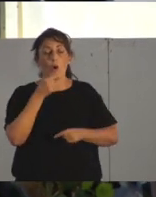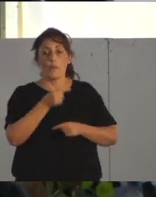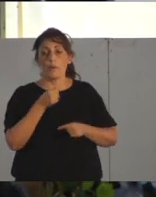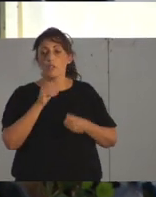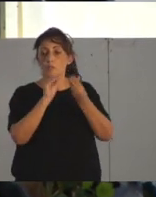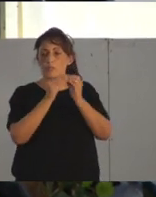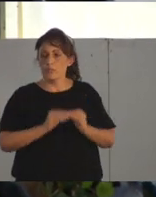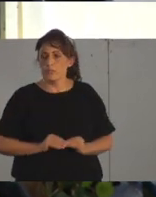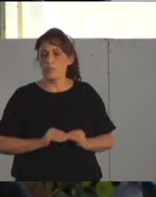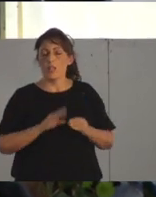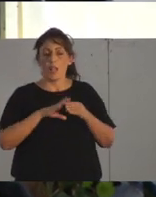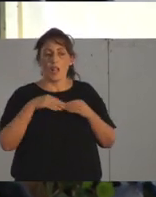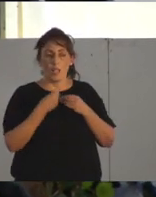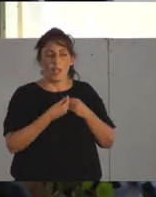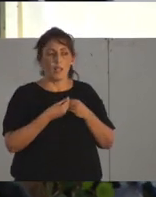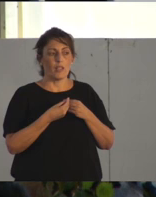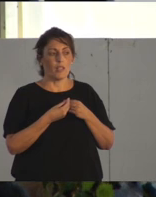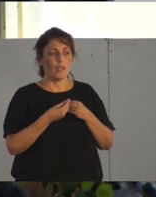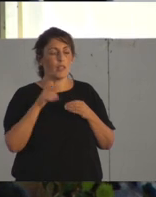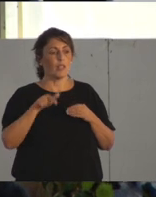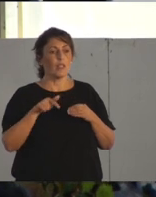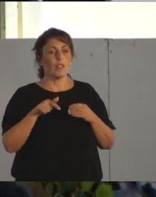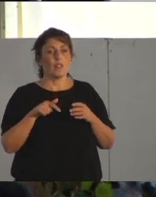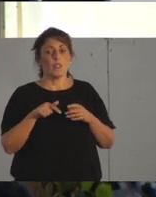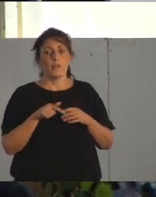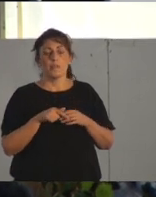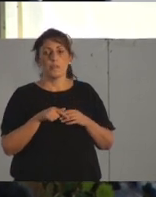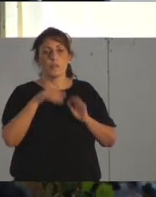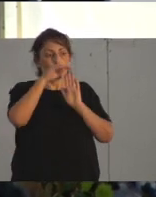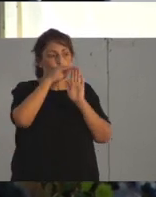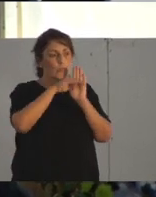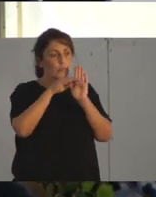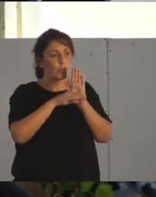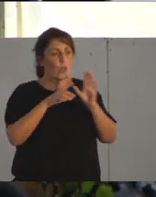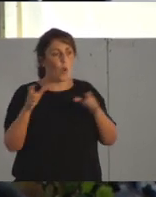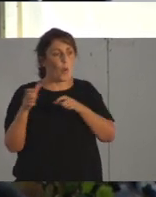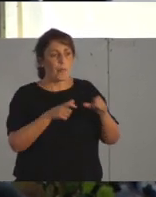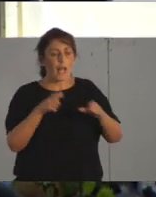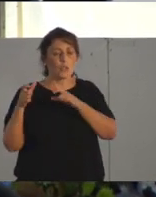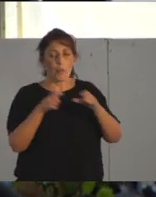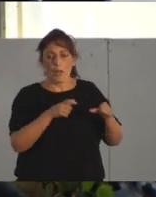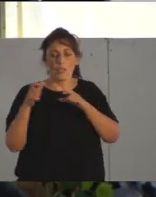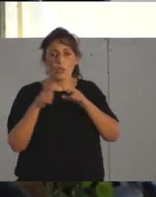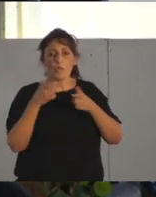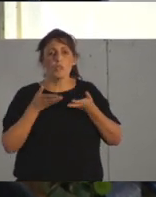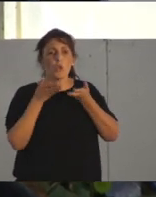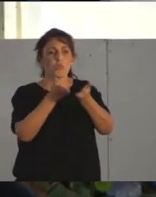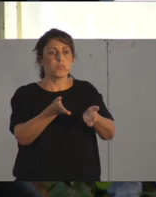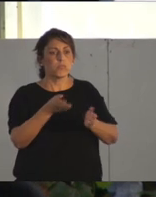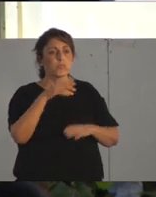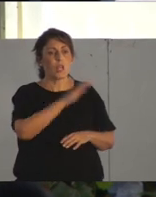fuimos elaborando, en la que clasificamos todos los platos que se ofrecían en nuestros